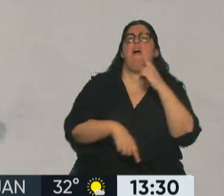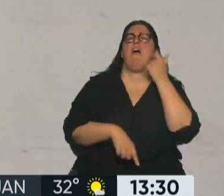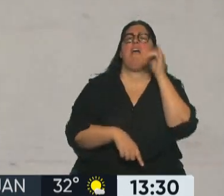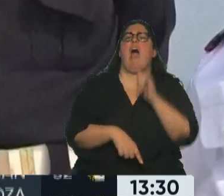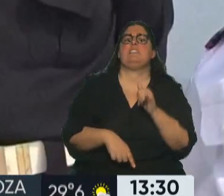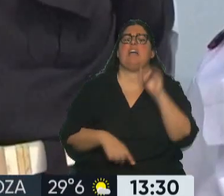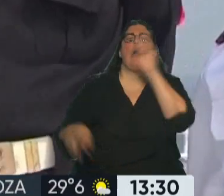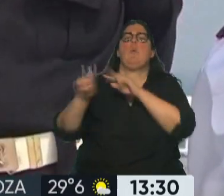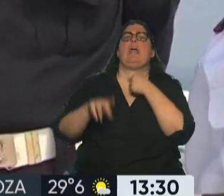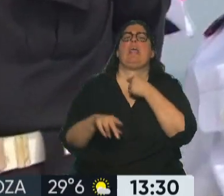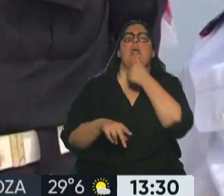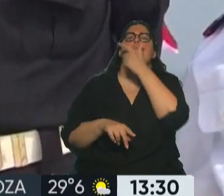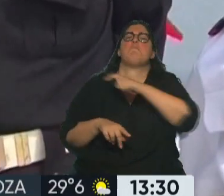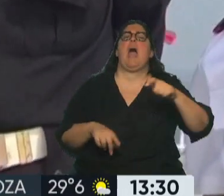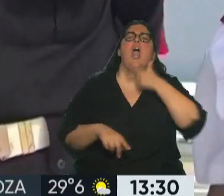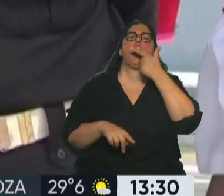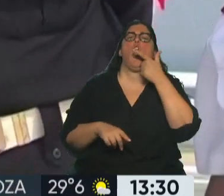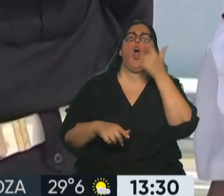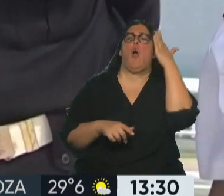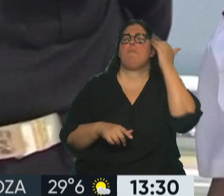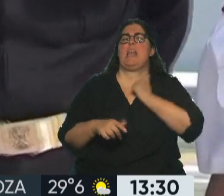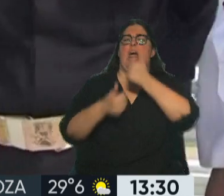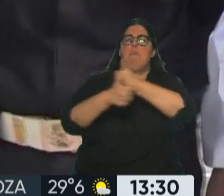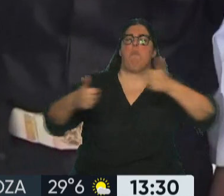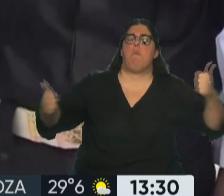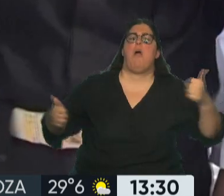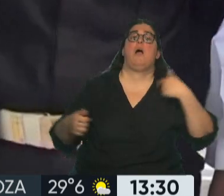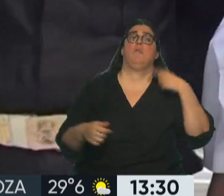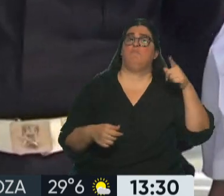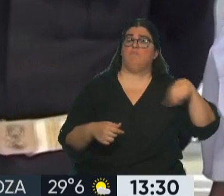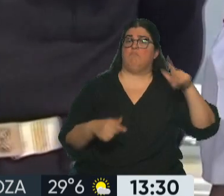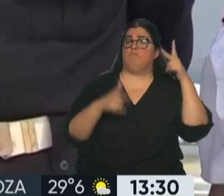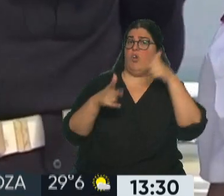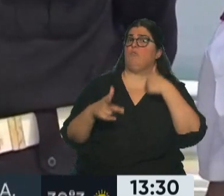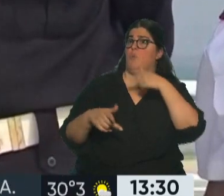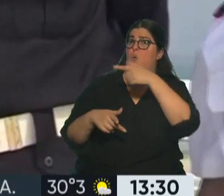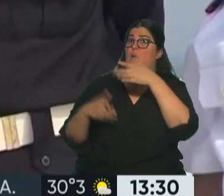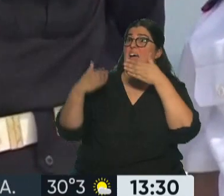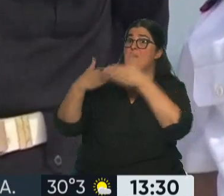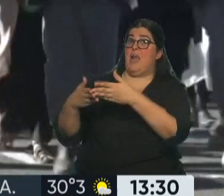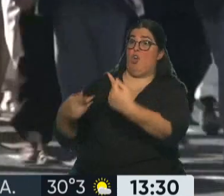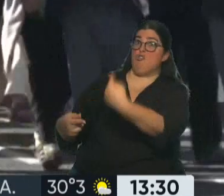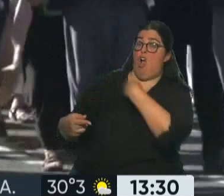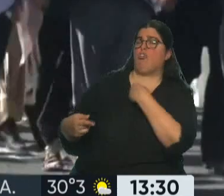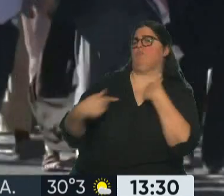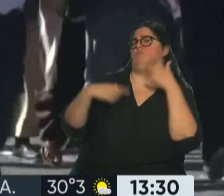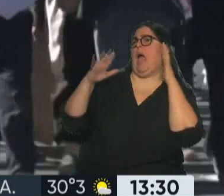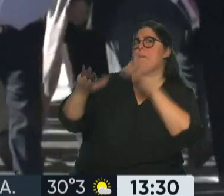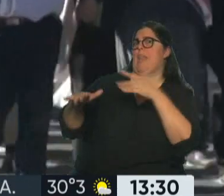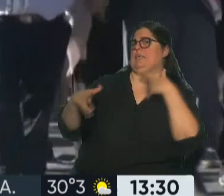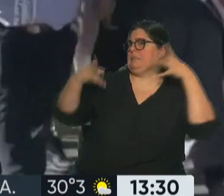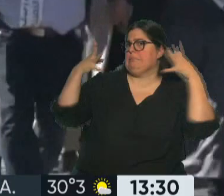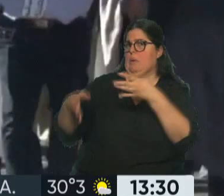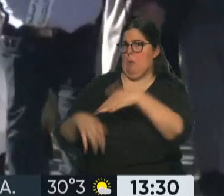militarizar el mar rojo y amenazaron con atacar los barcos de cualquier país que actúe contra sus fuerzas esta